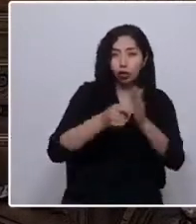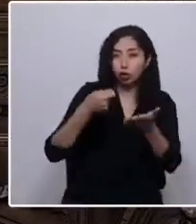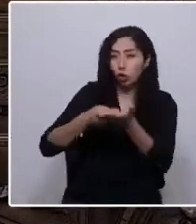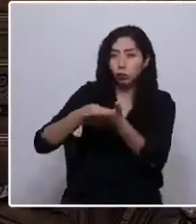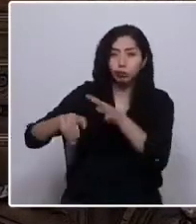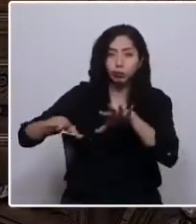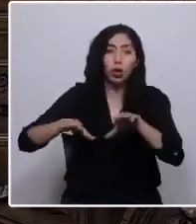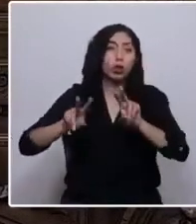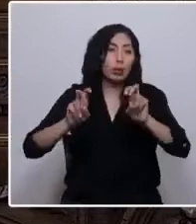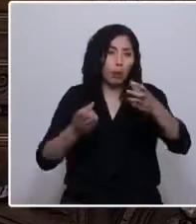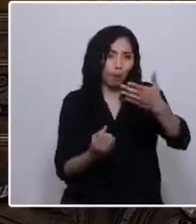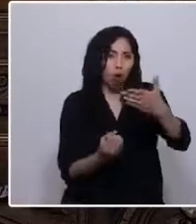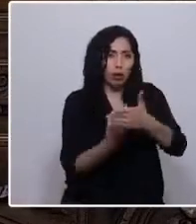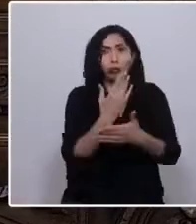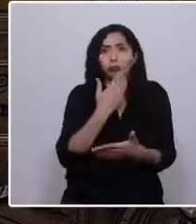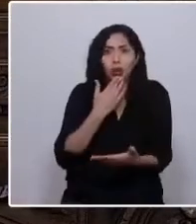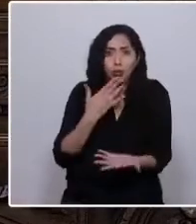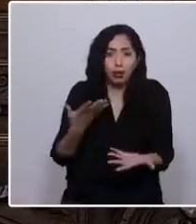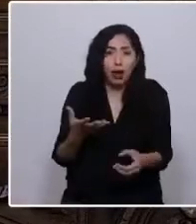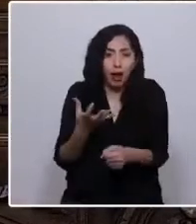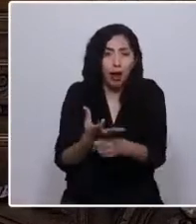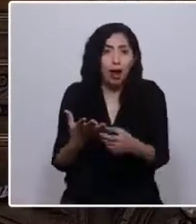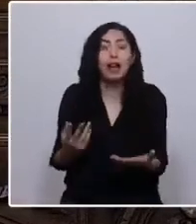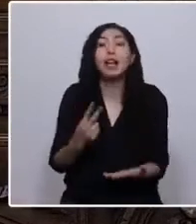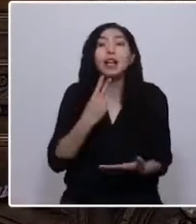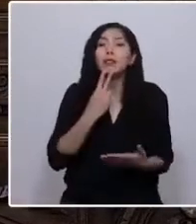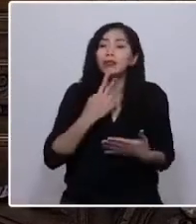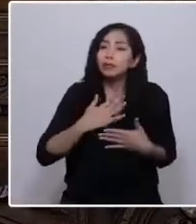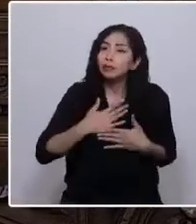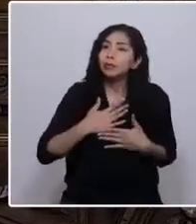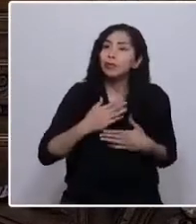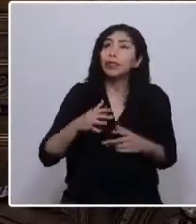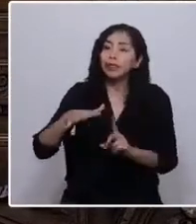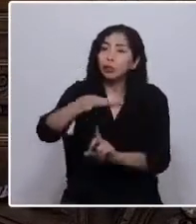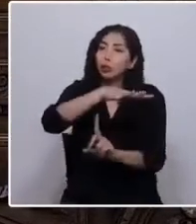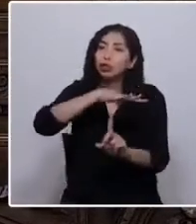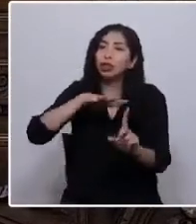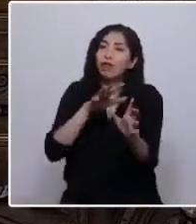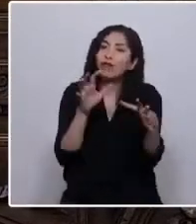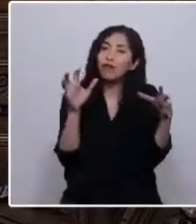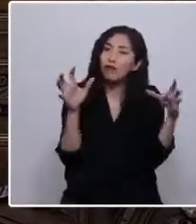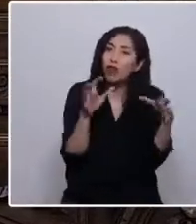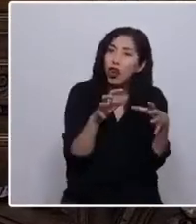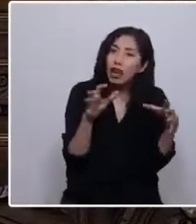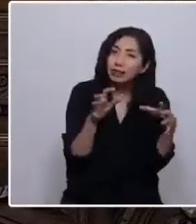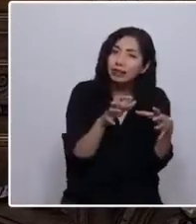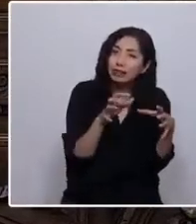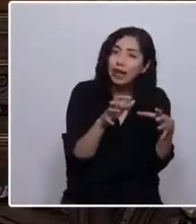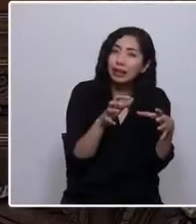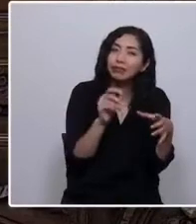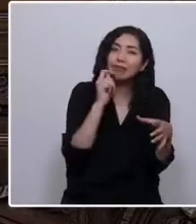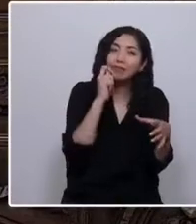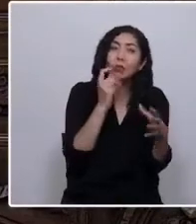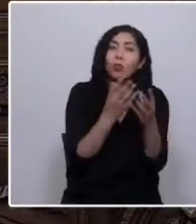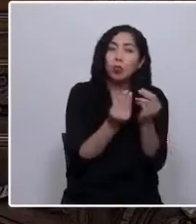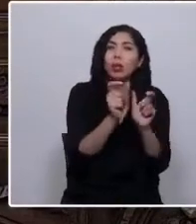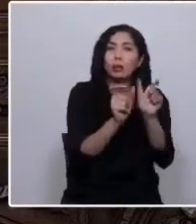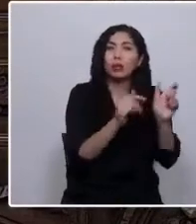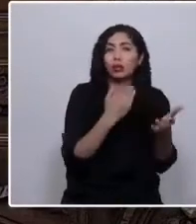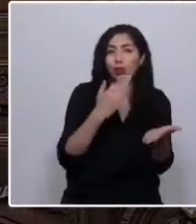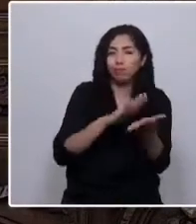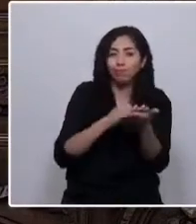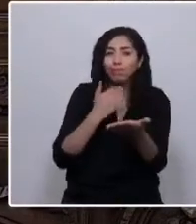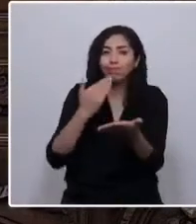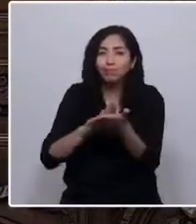modernidad. Vivimos una situación de violencia que ya ha cobrado demasiadas vidas. Comuneros